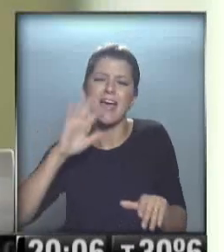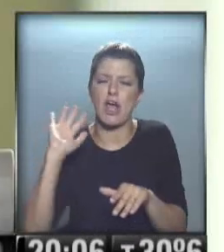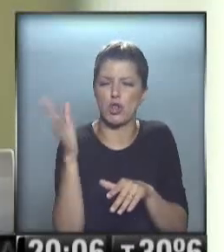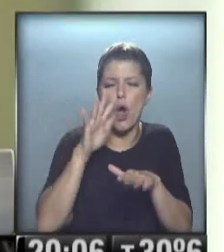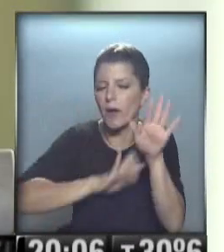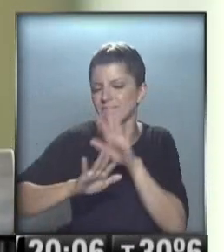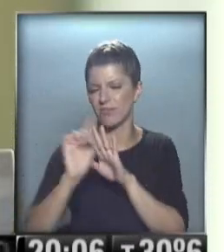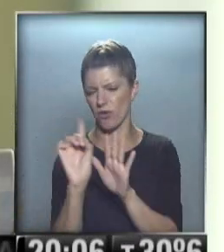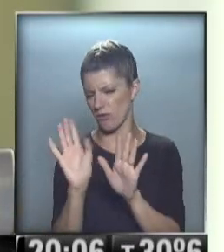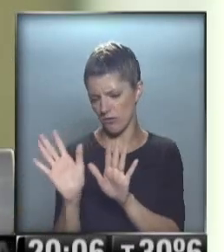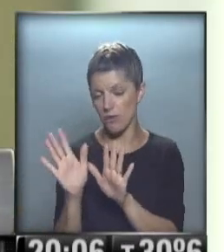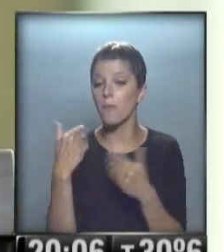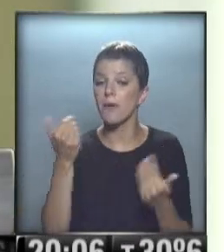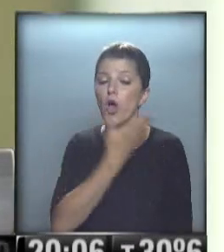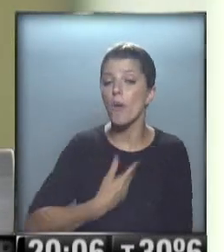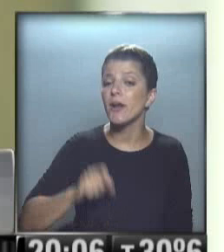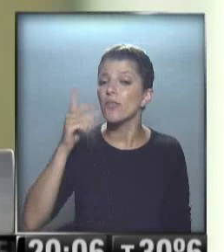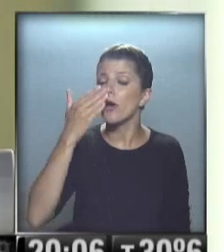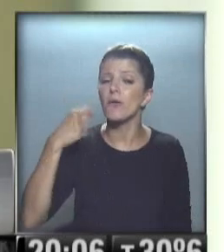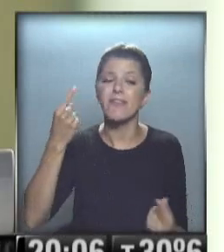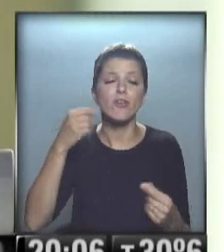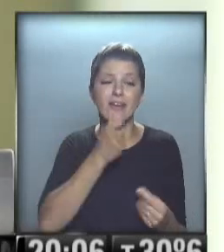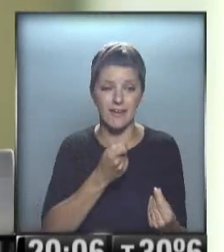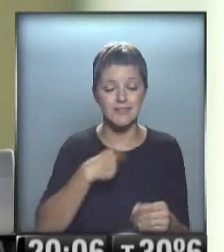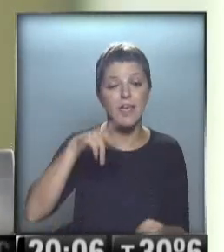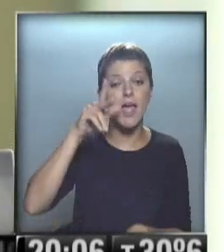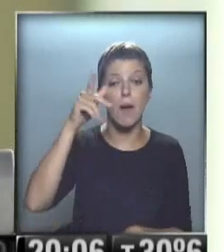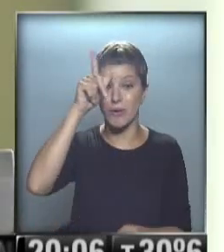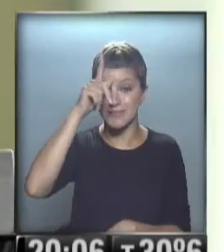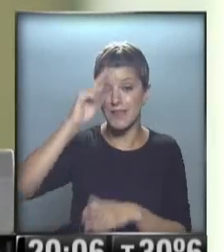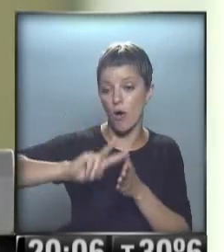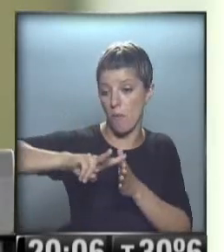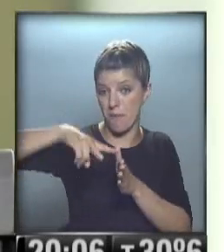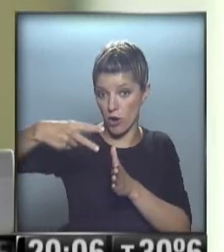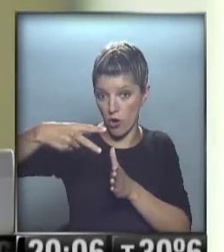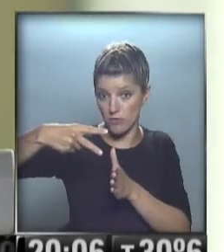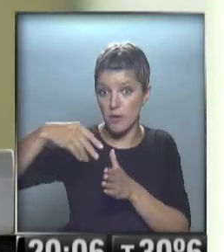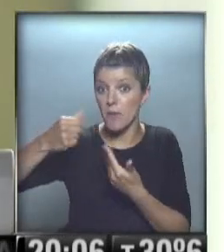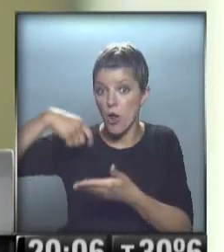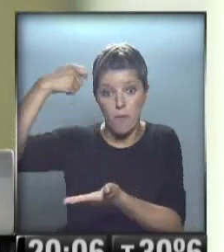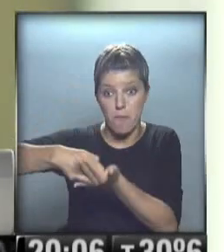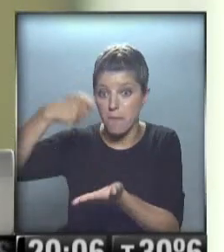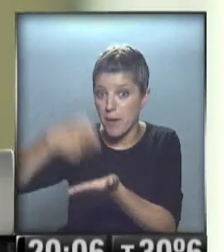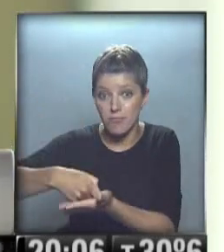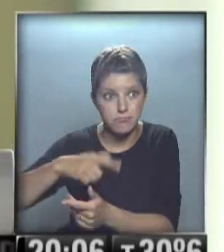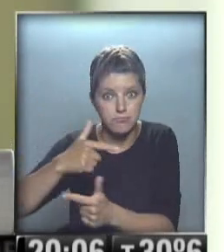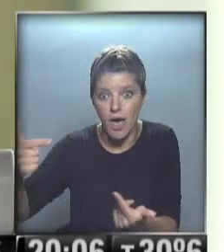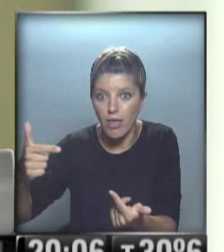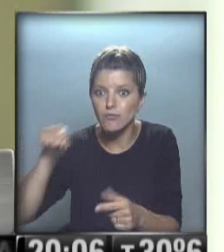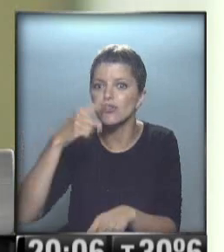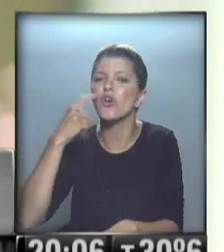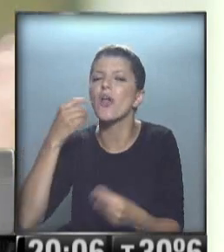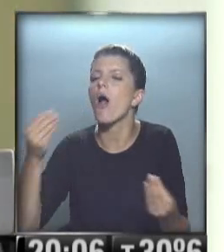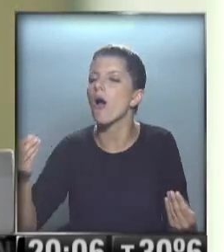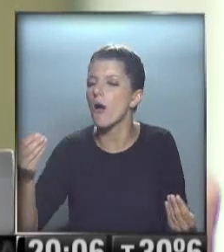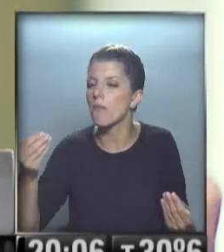Sota, ¿qué hizo? Duplicó la cantidad de policías en los últimos 8 años, pero no tenía la plata para pagarles. ¿Y cómo los controlaba? Los controlaba